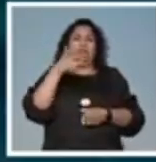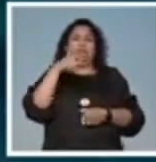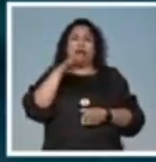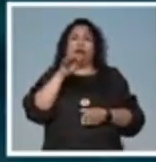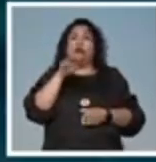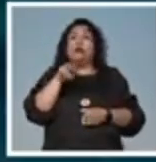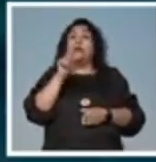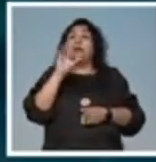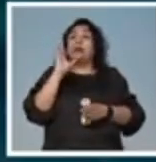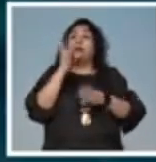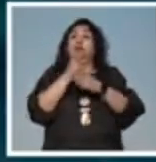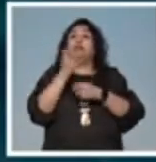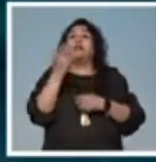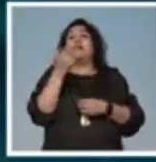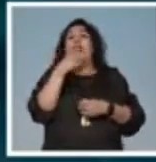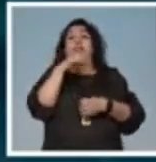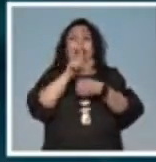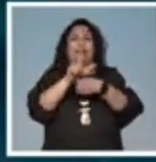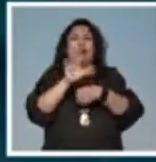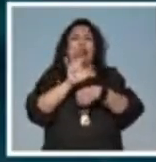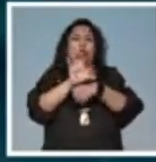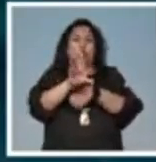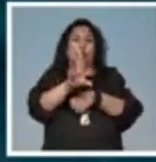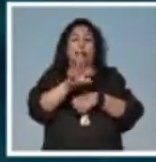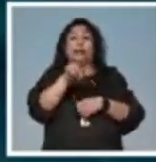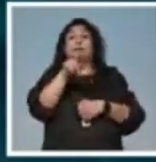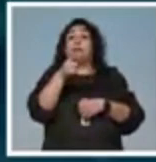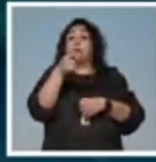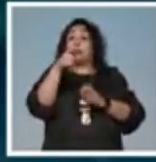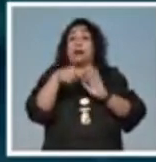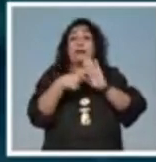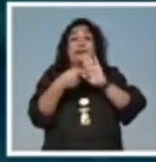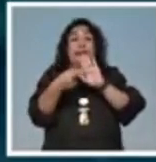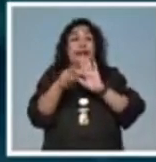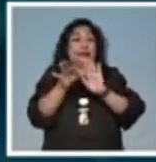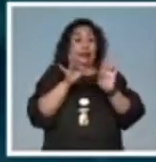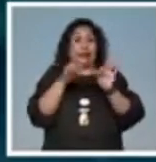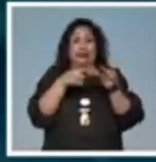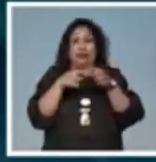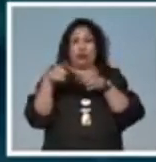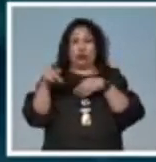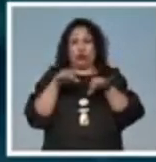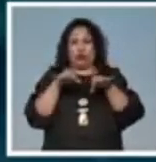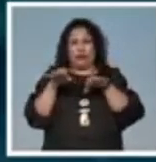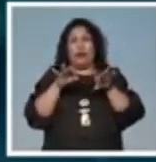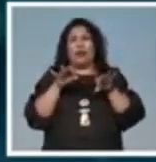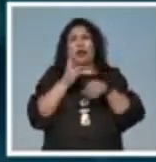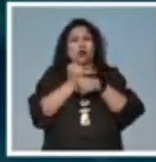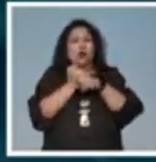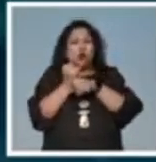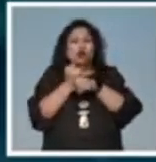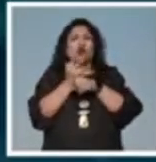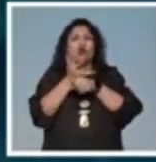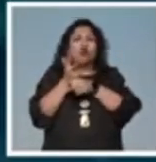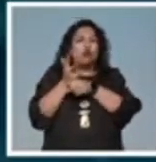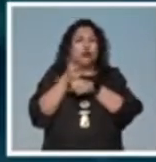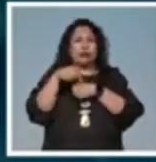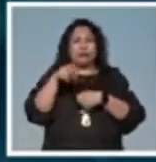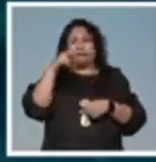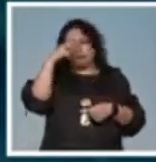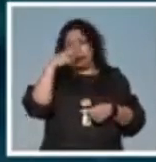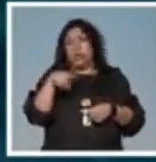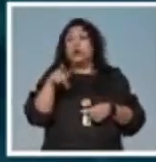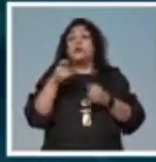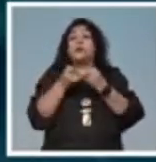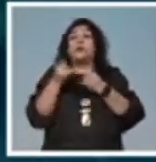una retrospectiva en el Festival de Costa Rica. Esta es la primera vez que se presentará una selección variada de su trabajo documental experimental en México, y